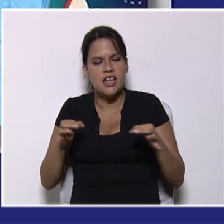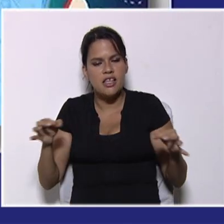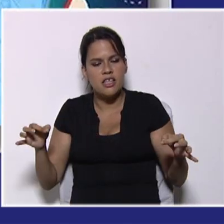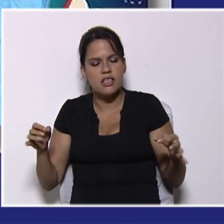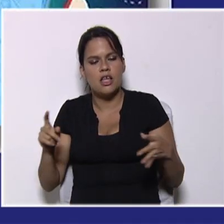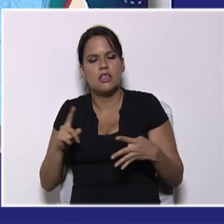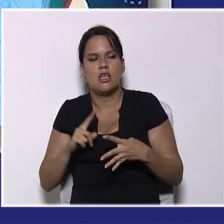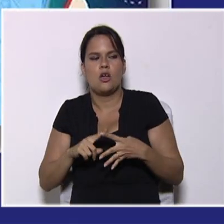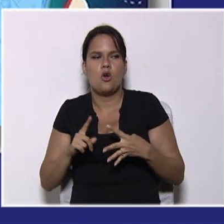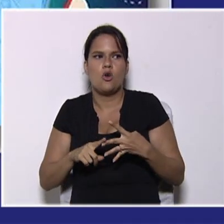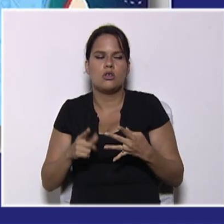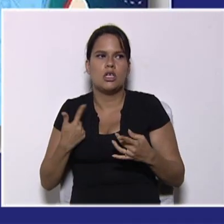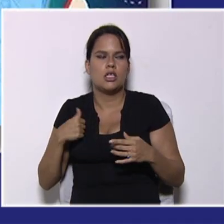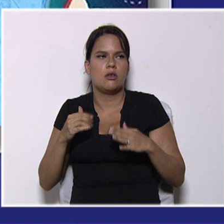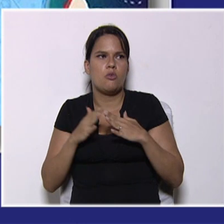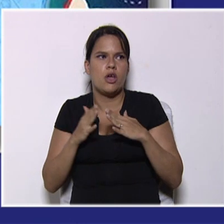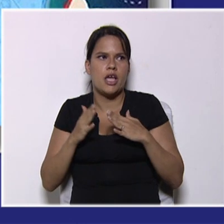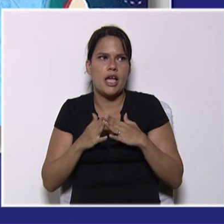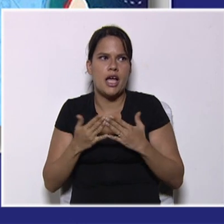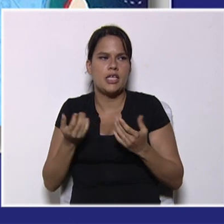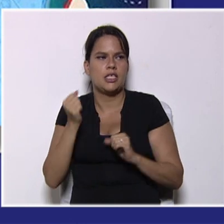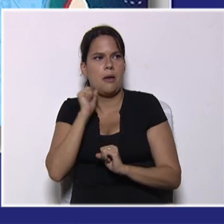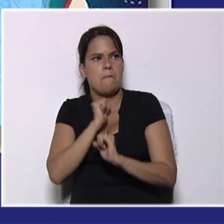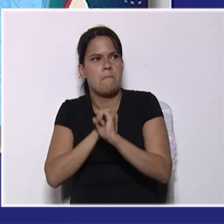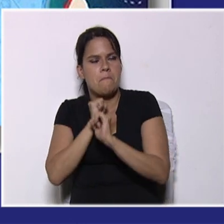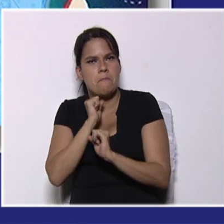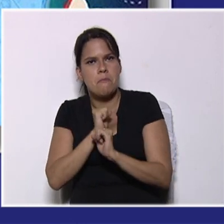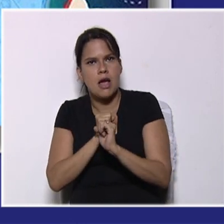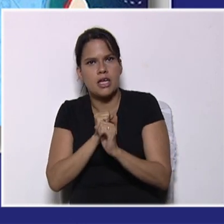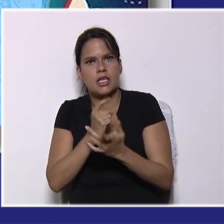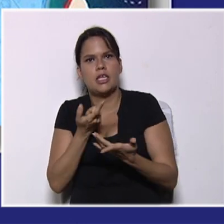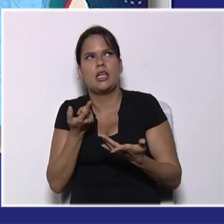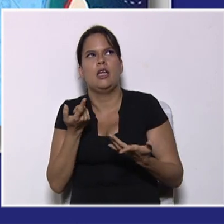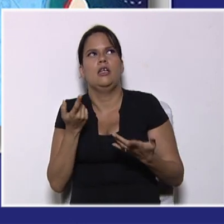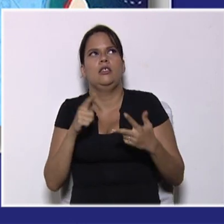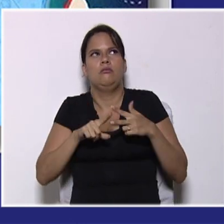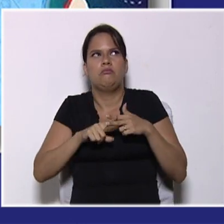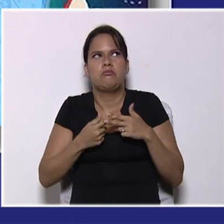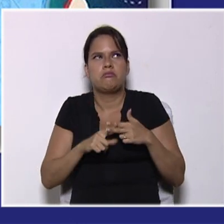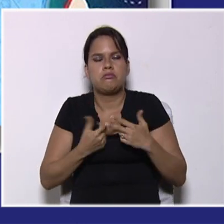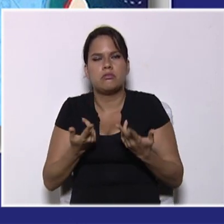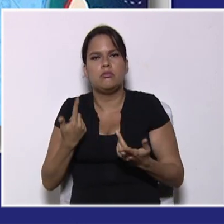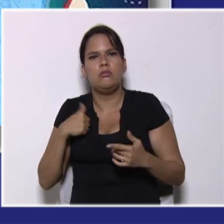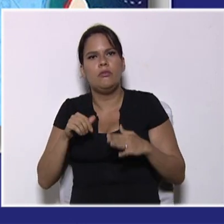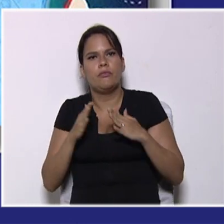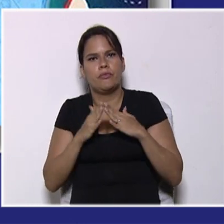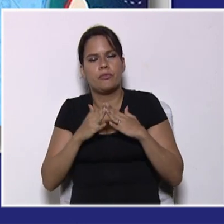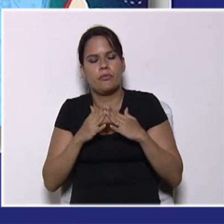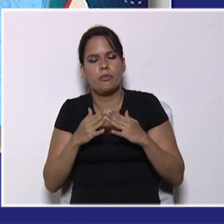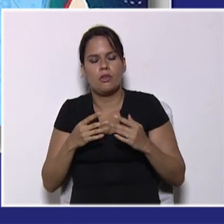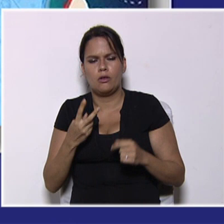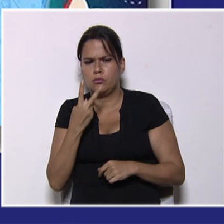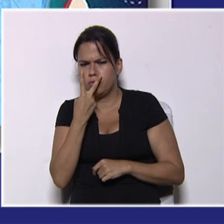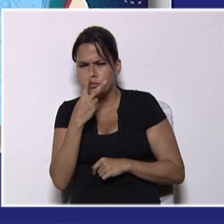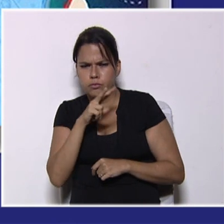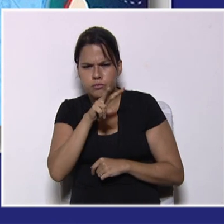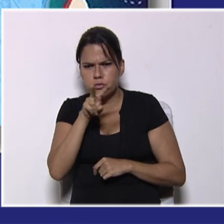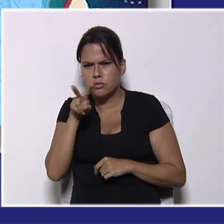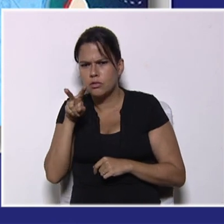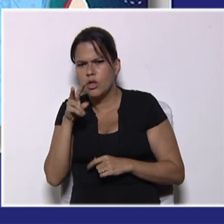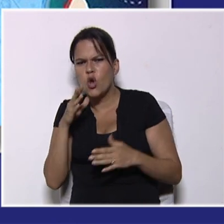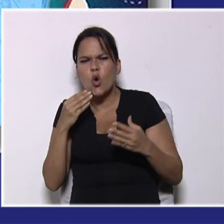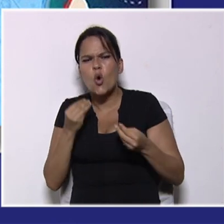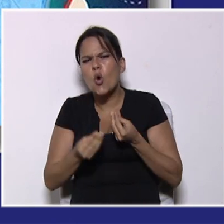electrodomésticos, instalaciones, máquinas y equipos que estén en sus casas. Vamos a hacer entonces un reconocimiento en qué condiciones